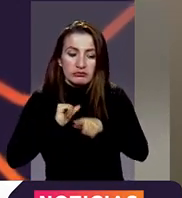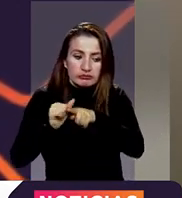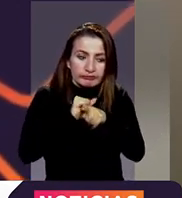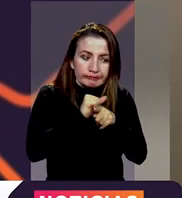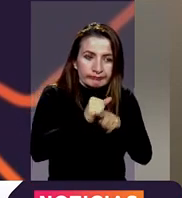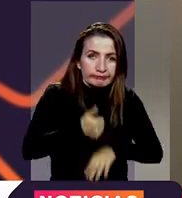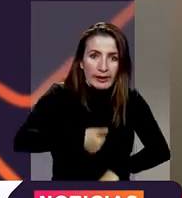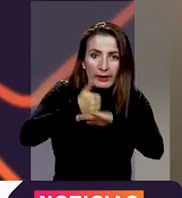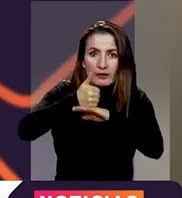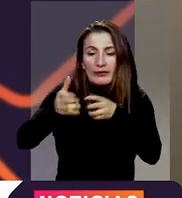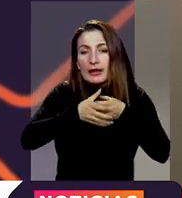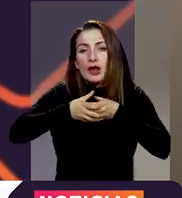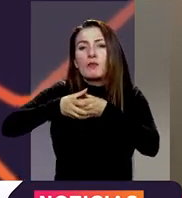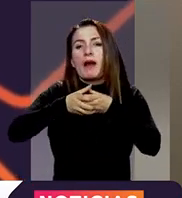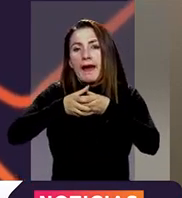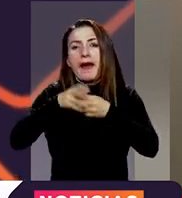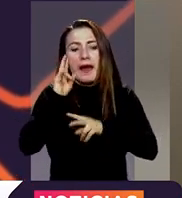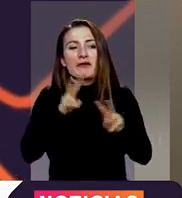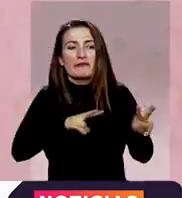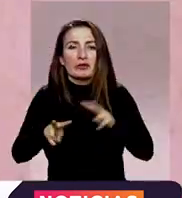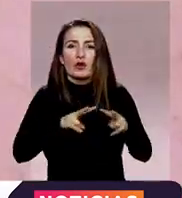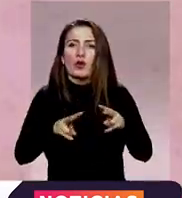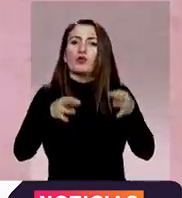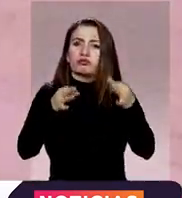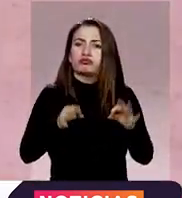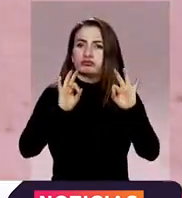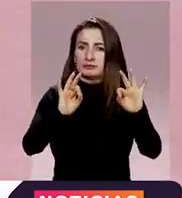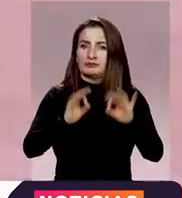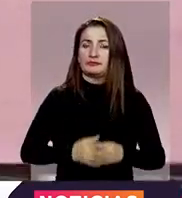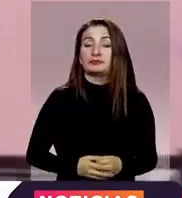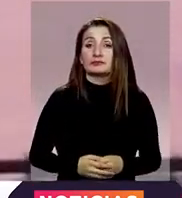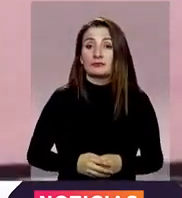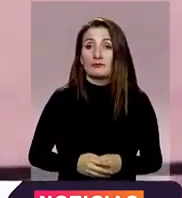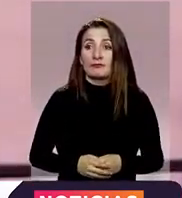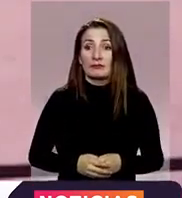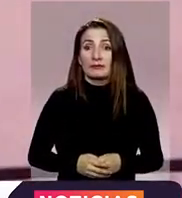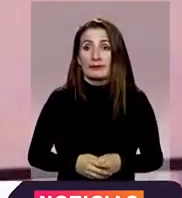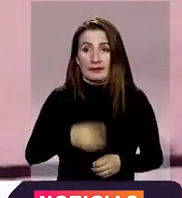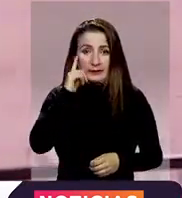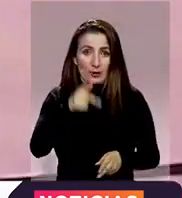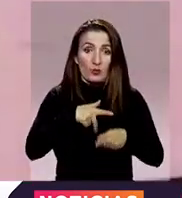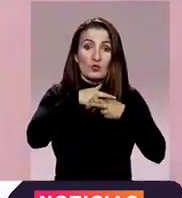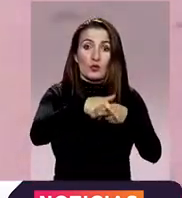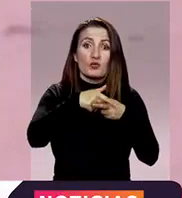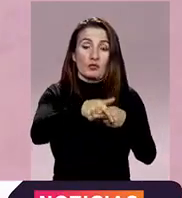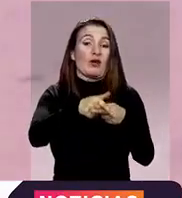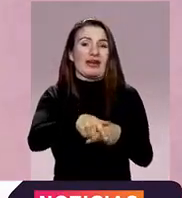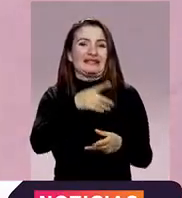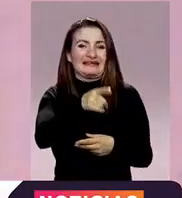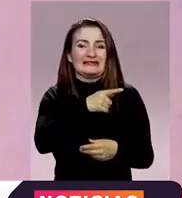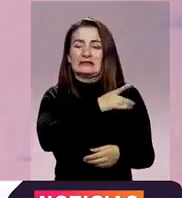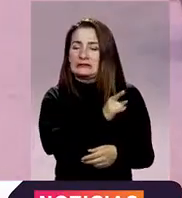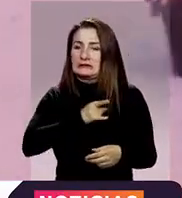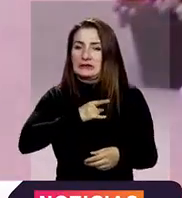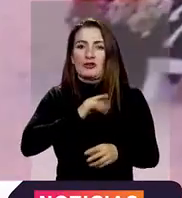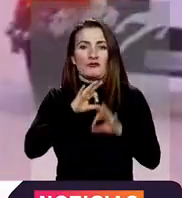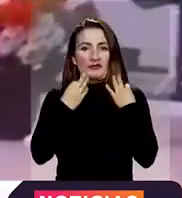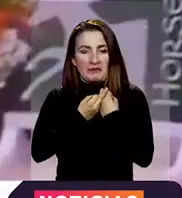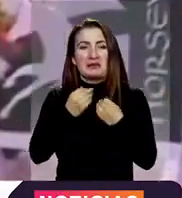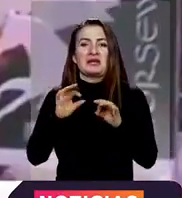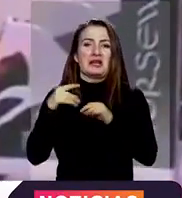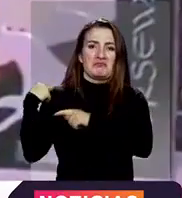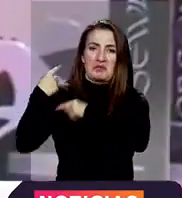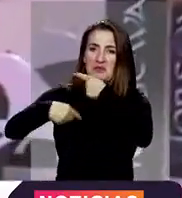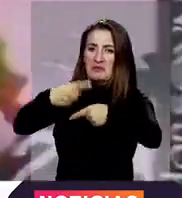el jefe de equipo vio la consistencia. El mundo del ecuestre es algo que Terán lleva en la sangre, ya que gran parte de su familia ha practicado